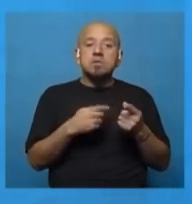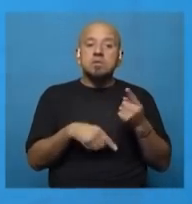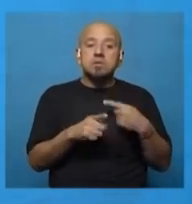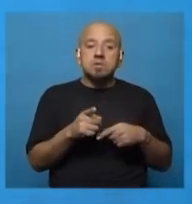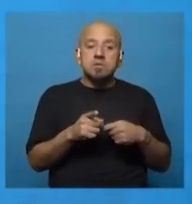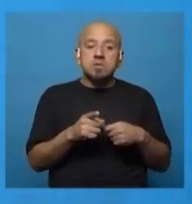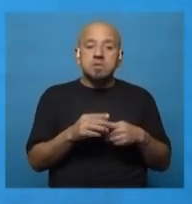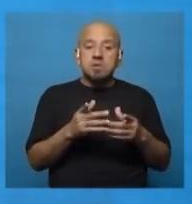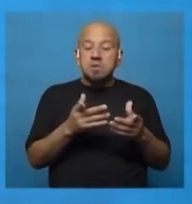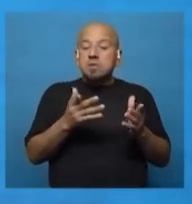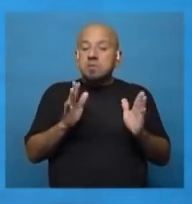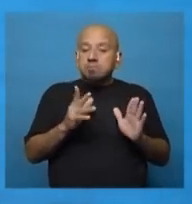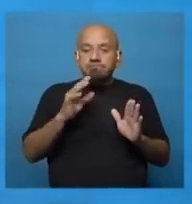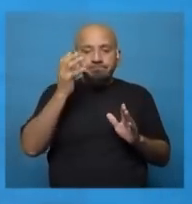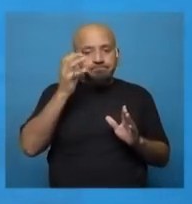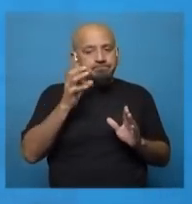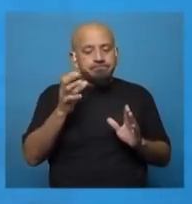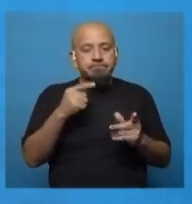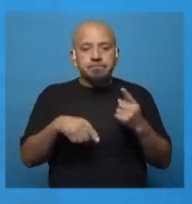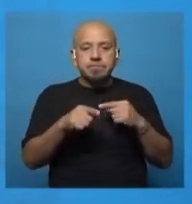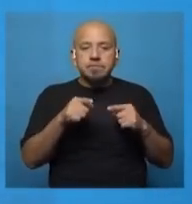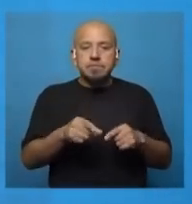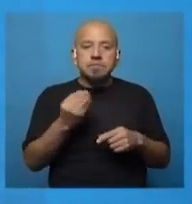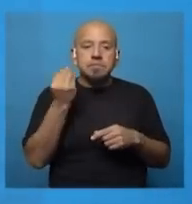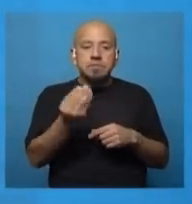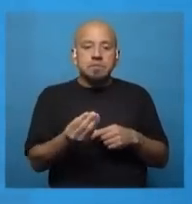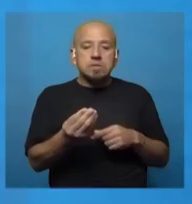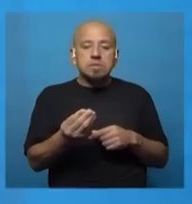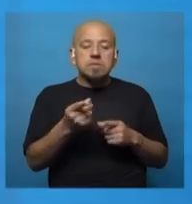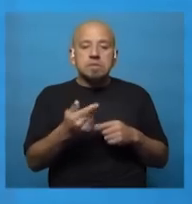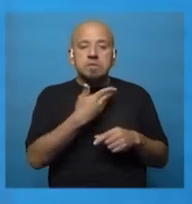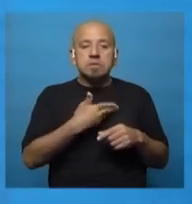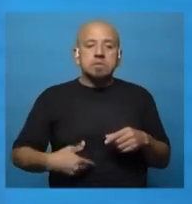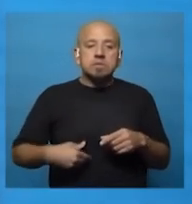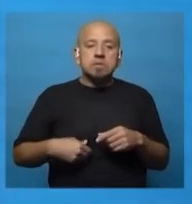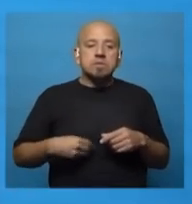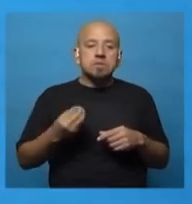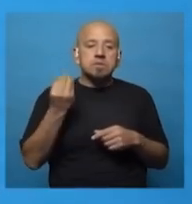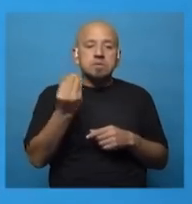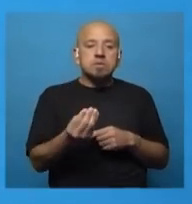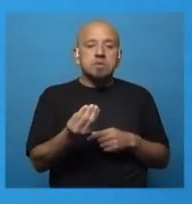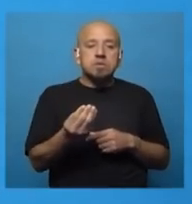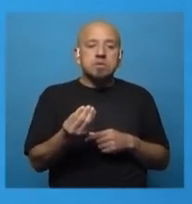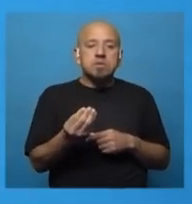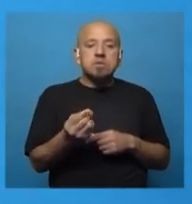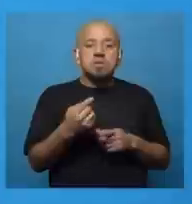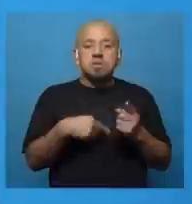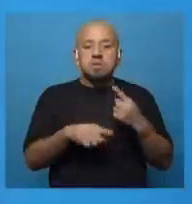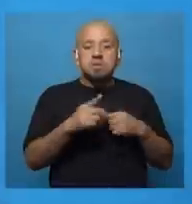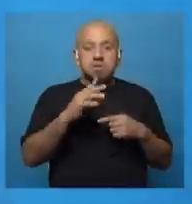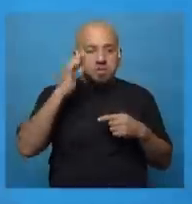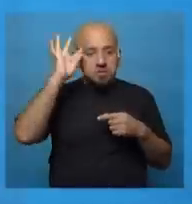era riesgoso de hecho colocarlo en ese lugar así todo el presidente lo colocó en ese lugar yo creo que